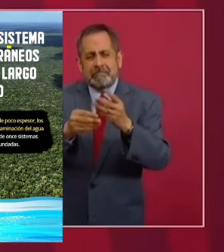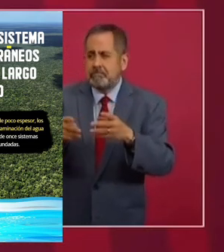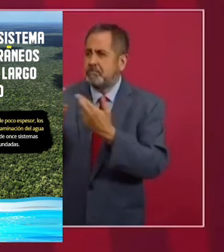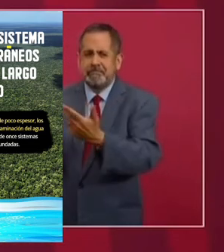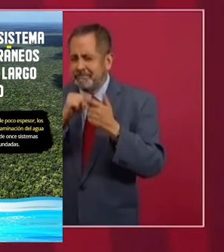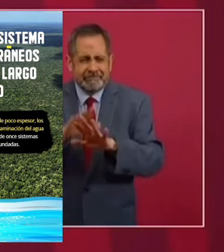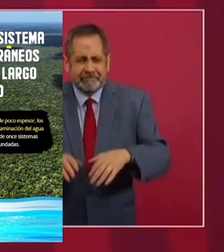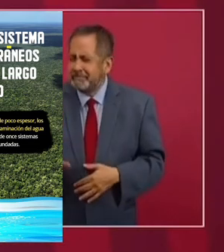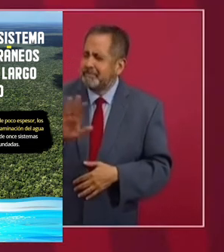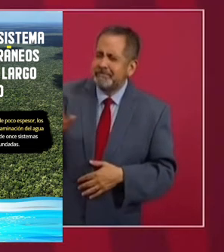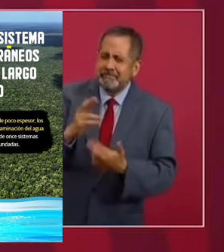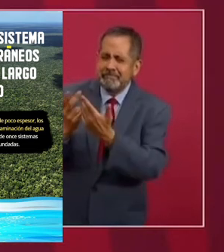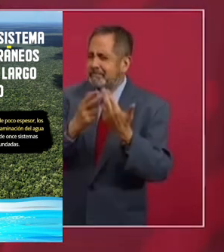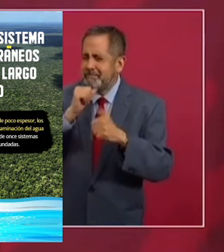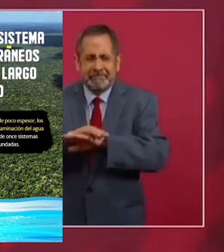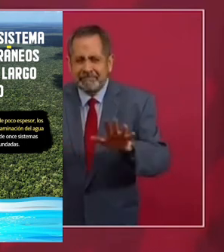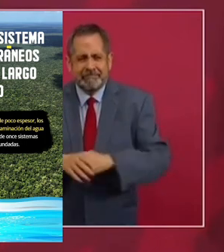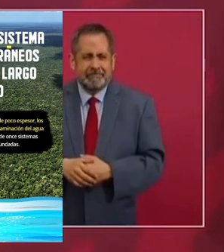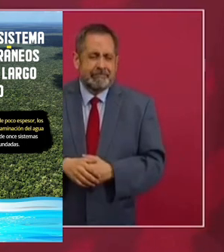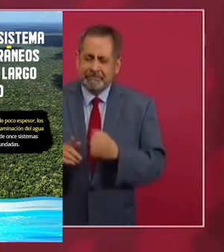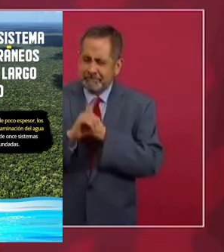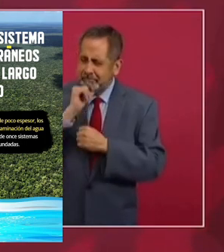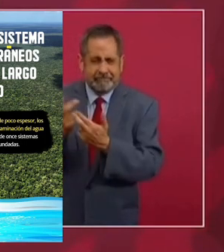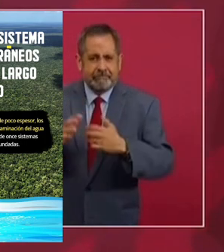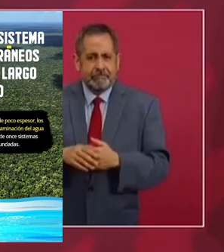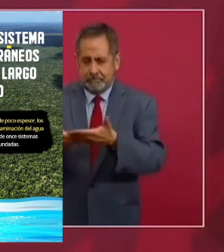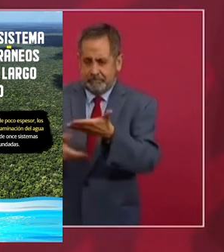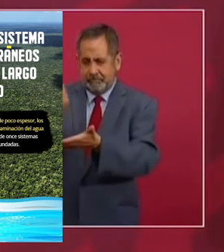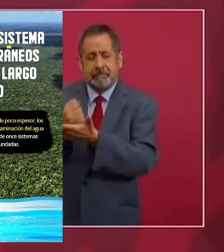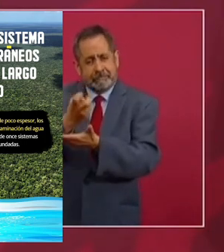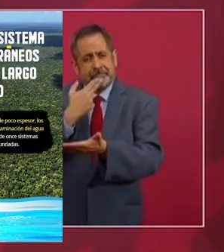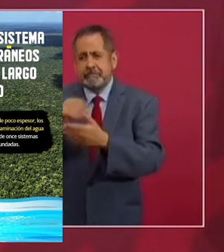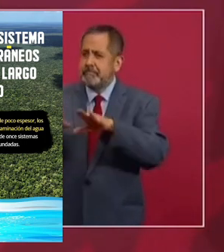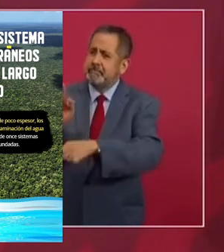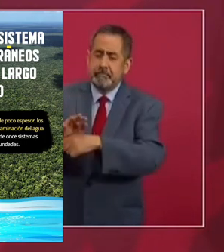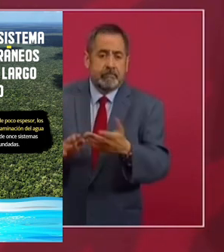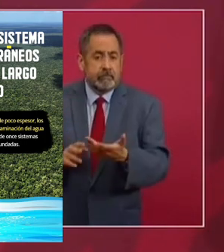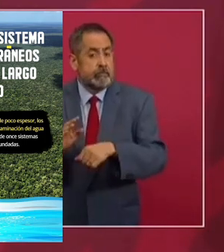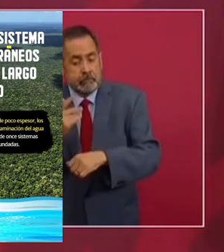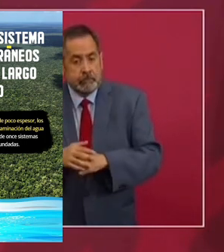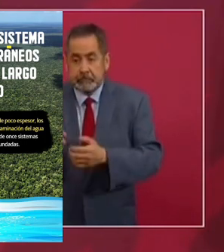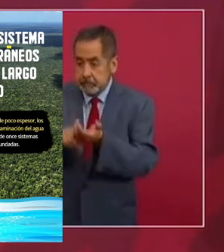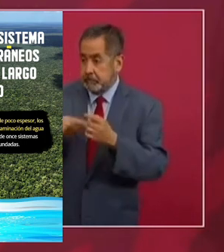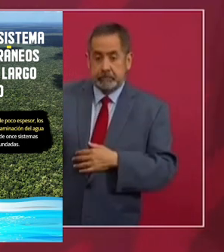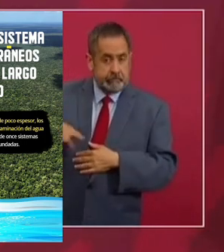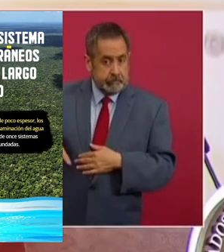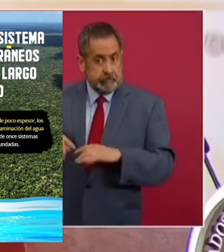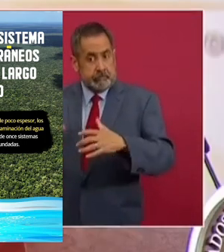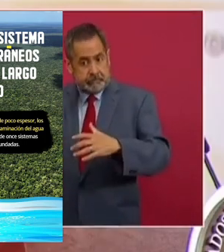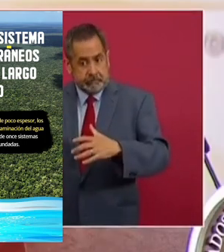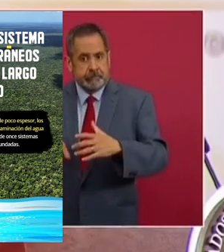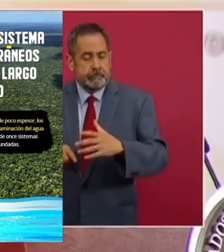dañan entonces nada, así, absolutamente. Por recortar los tiempos. No, el decreto fue para eso, porque al interior del mismo gobierno